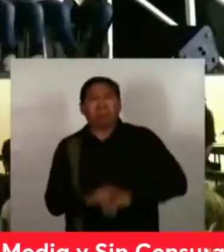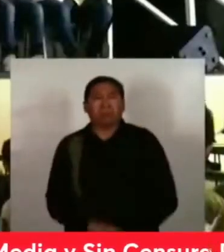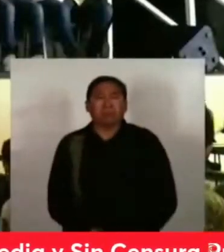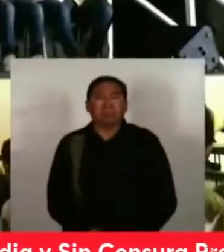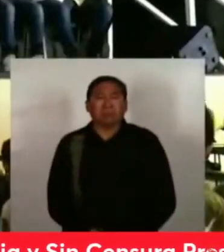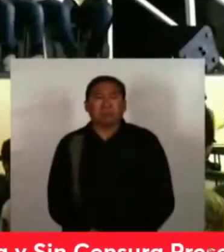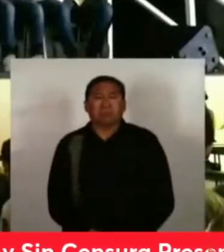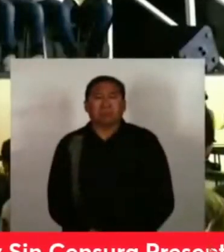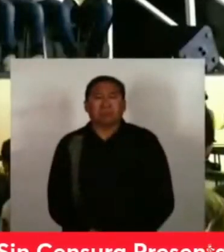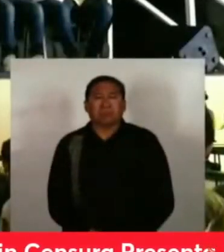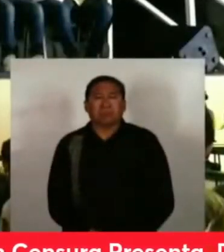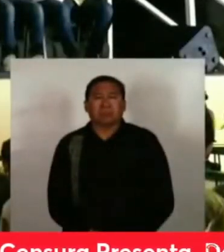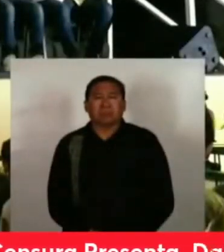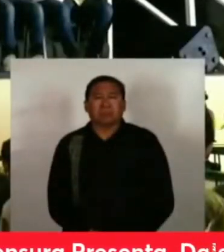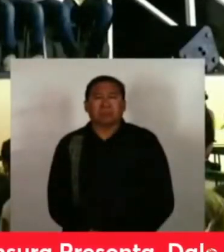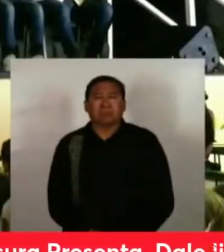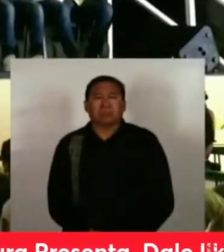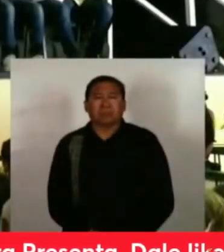se llega a eso,